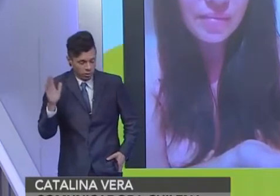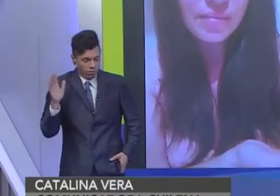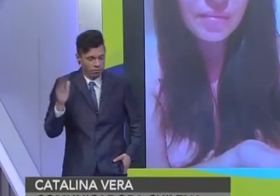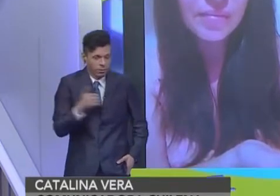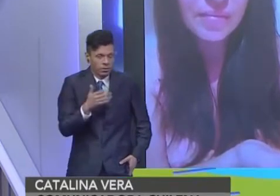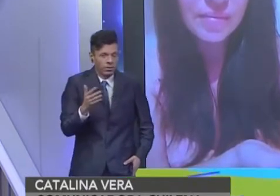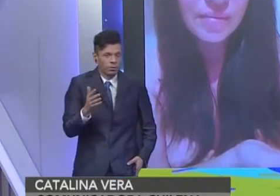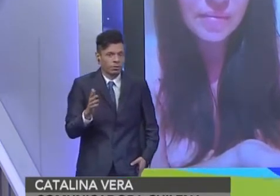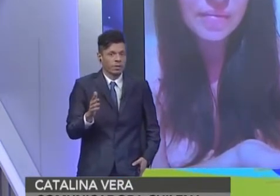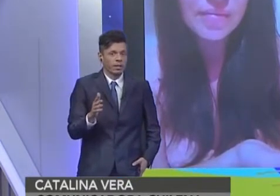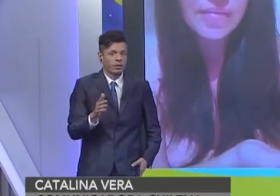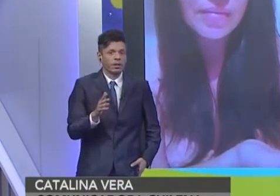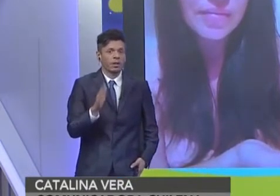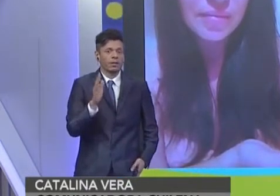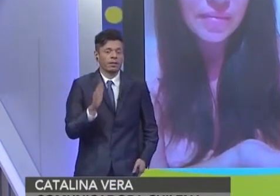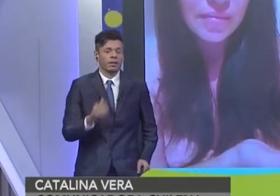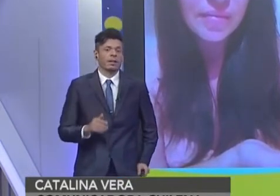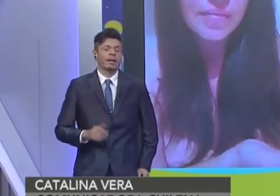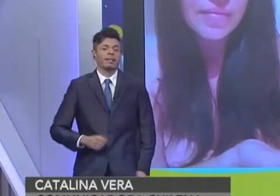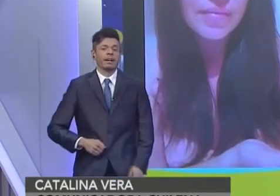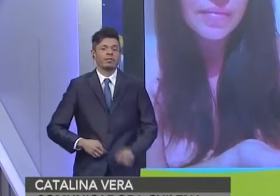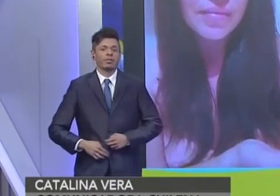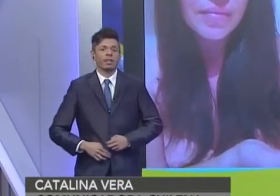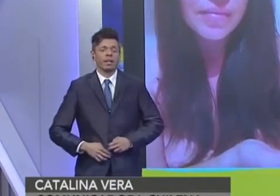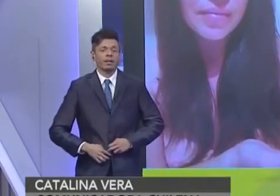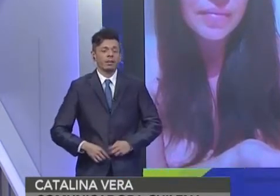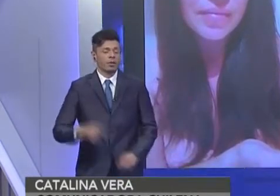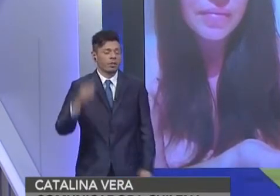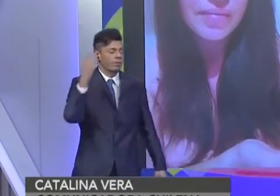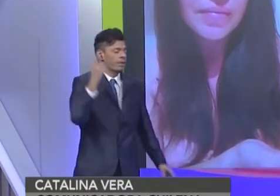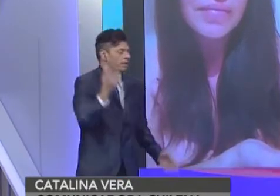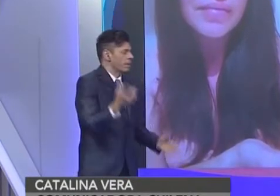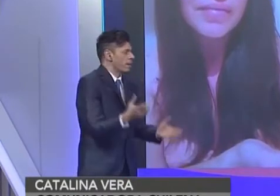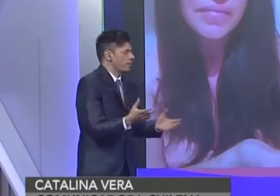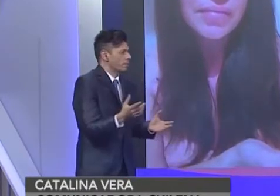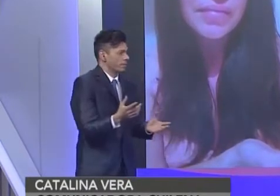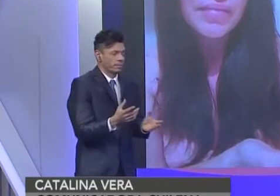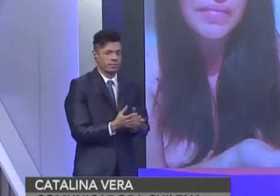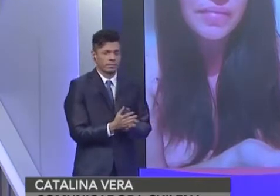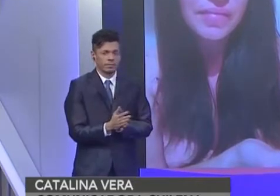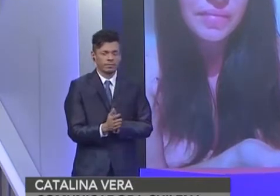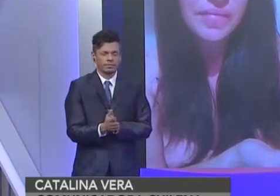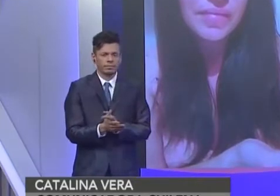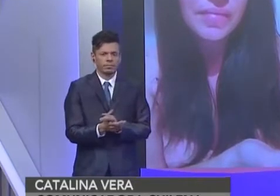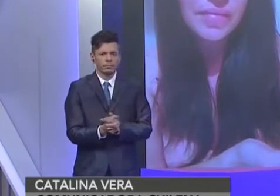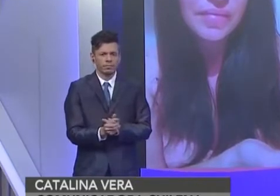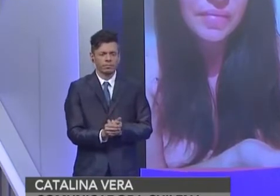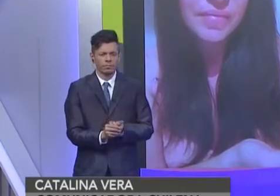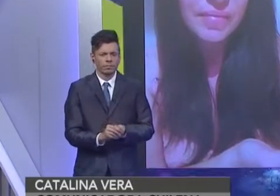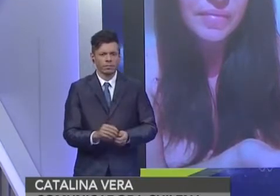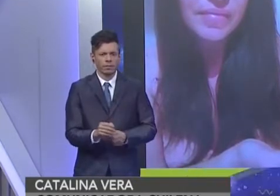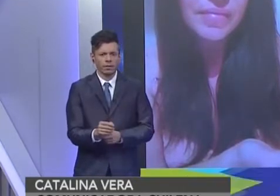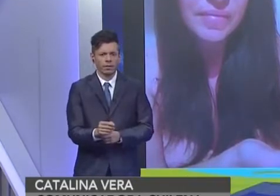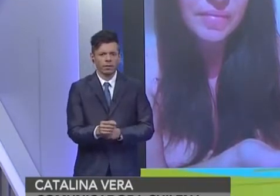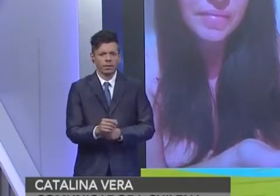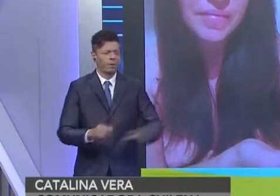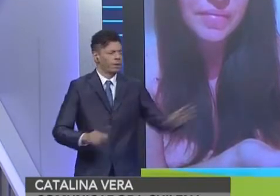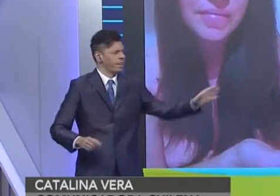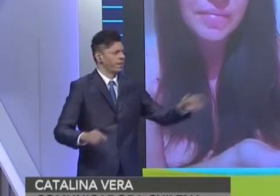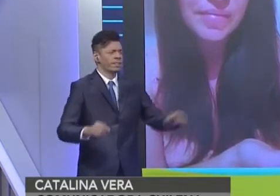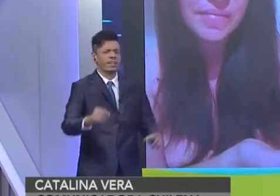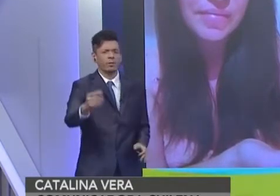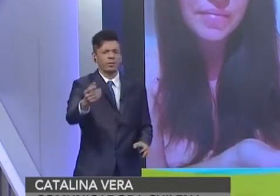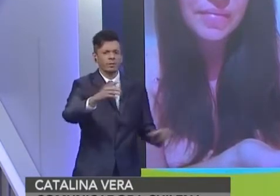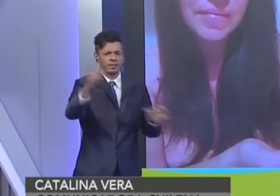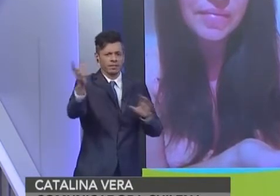tengo esto, ya no es información, estamos opinando. Cata, no sé qué. Bueno, y también. Claro, esto se genera, Catalina, allá, porque nosotros